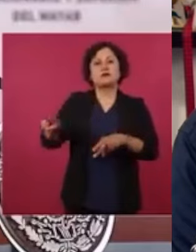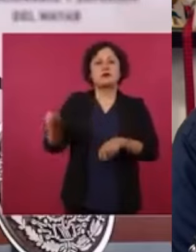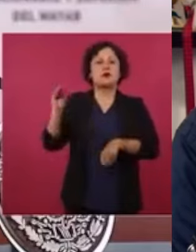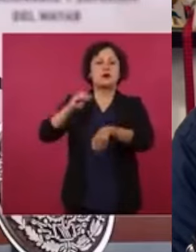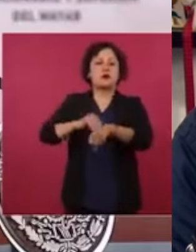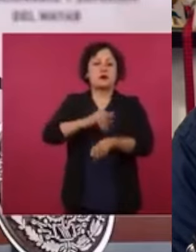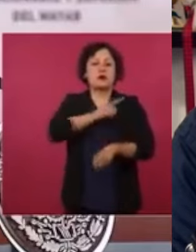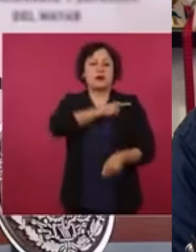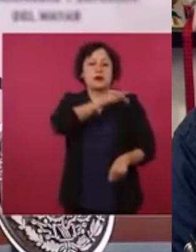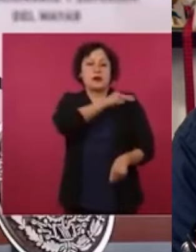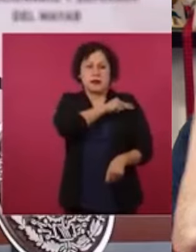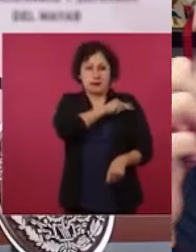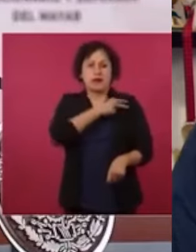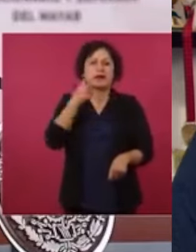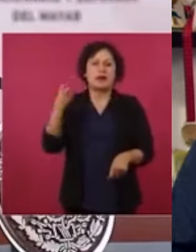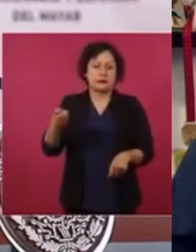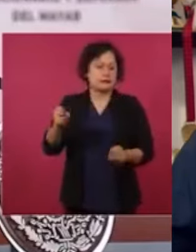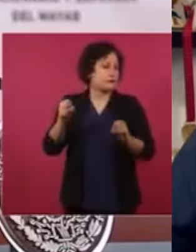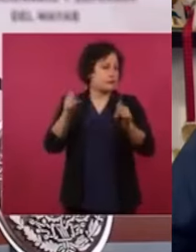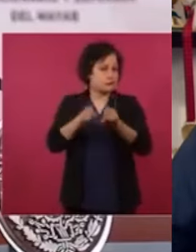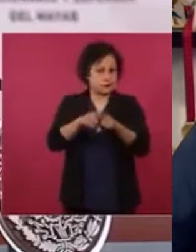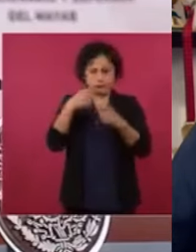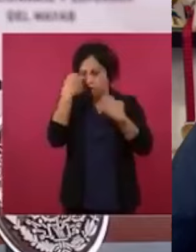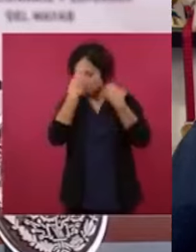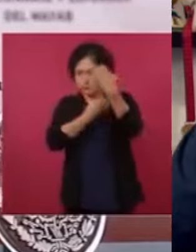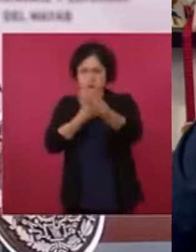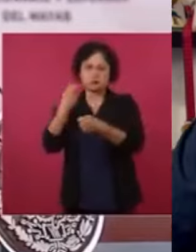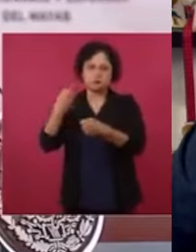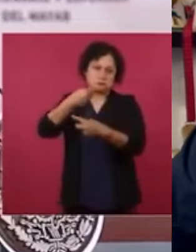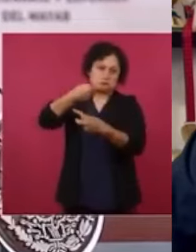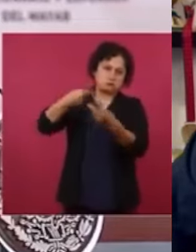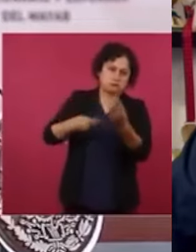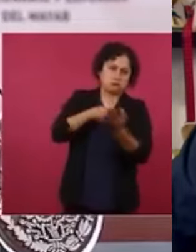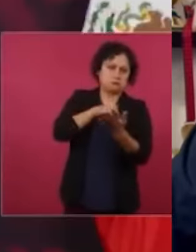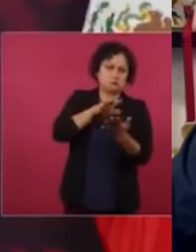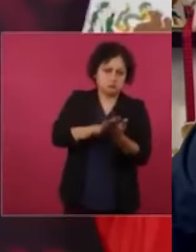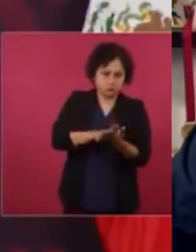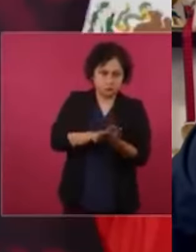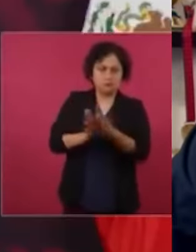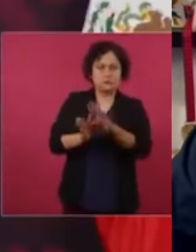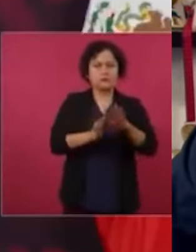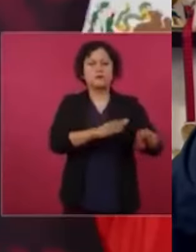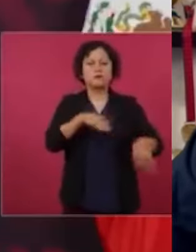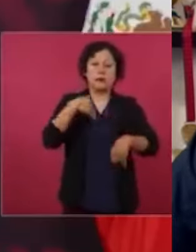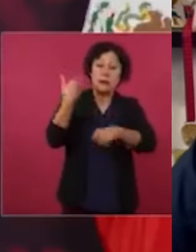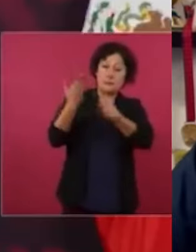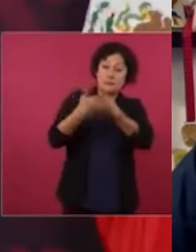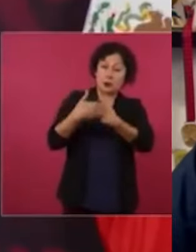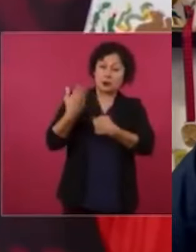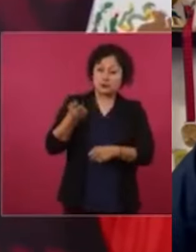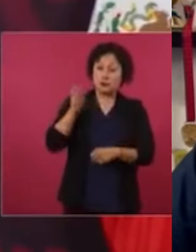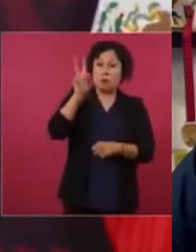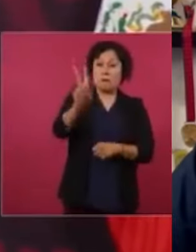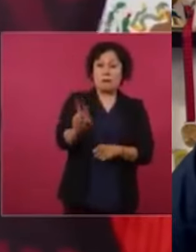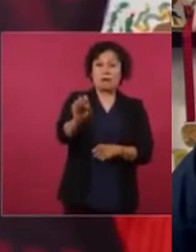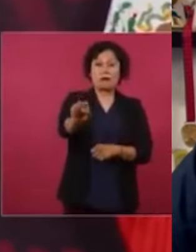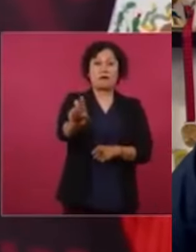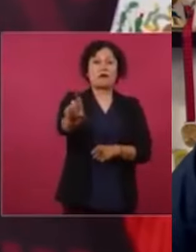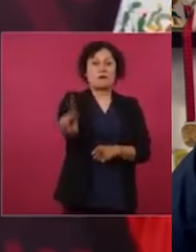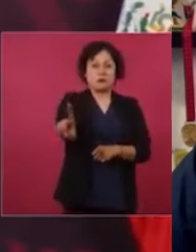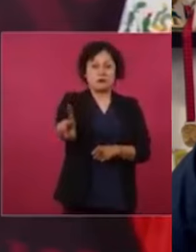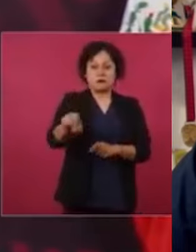tod eso es el programa el siguiente fin de semana es muy probable